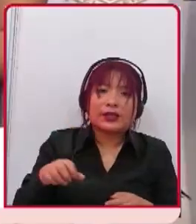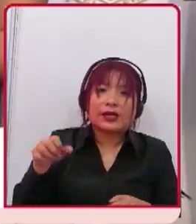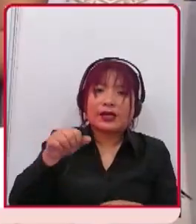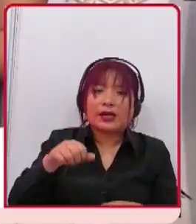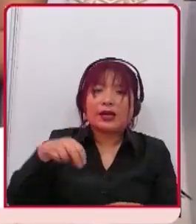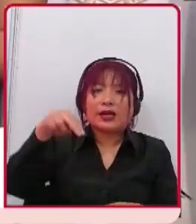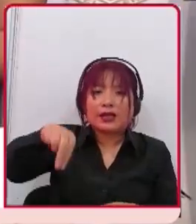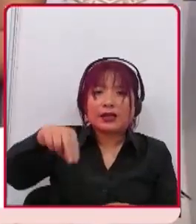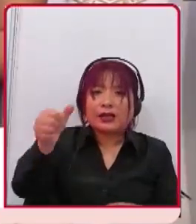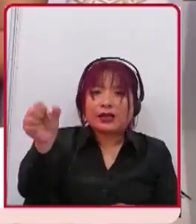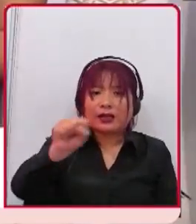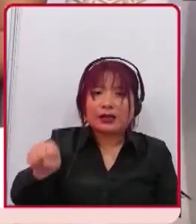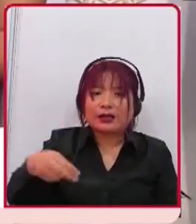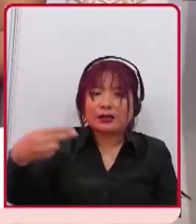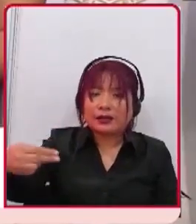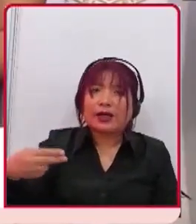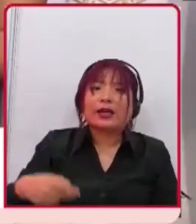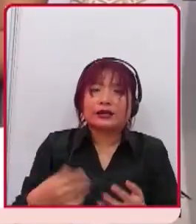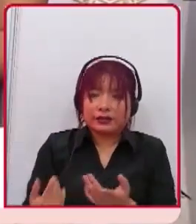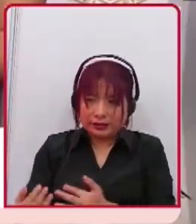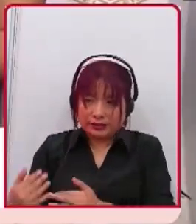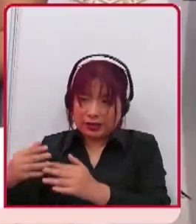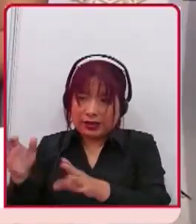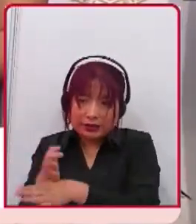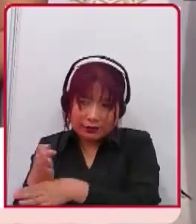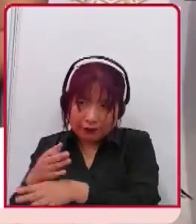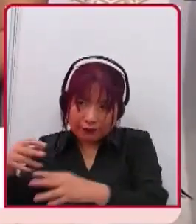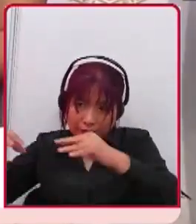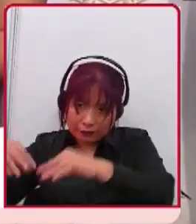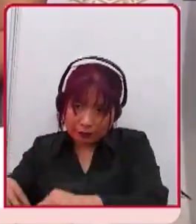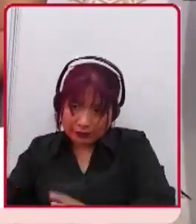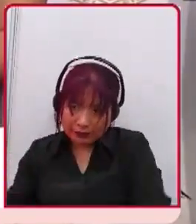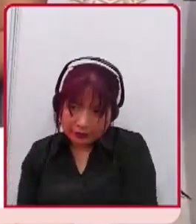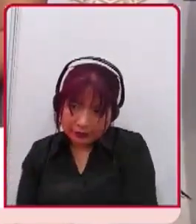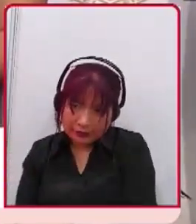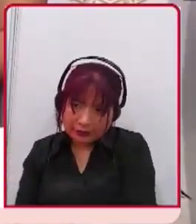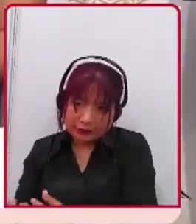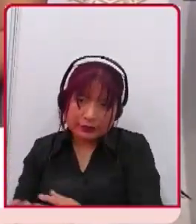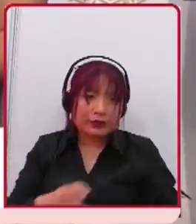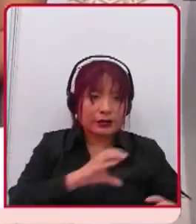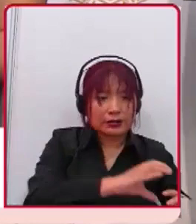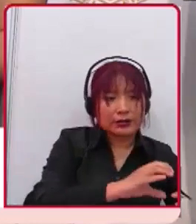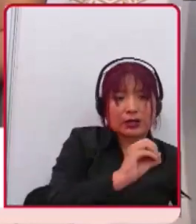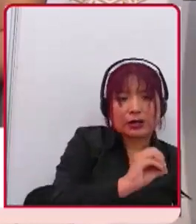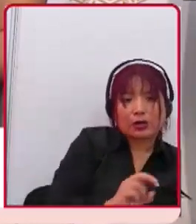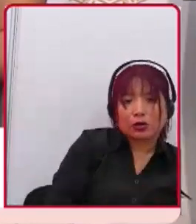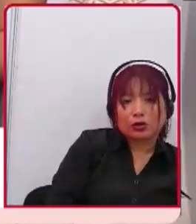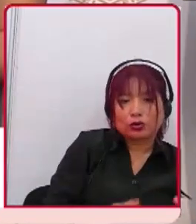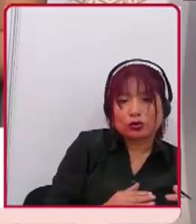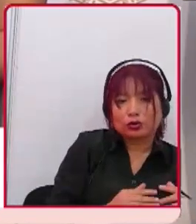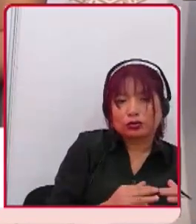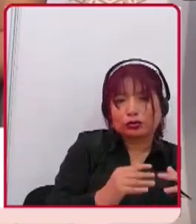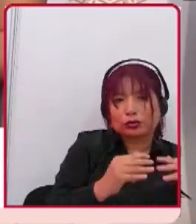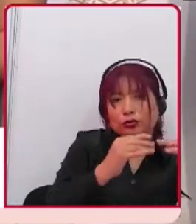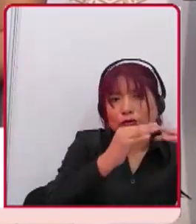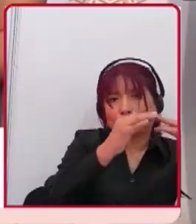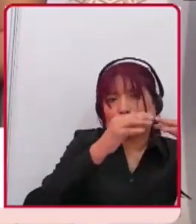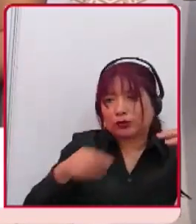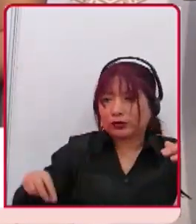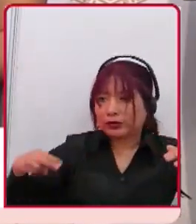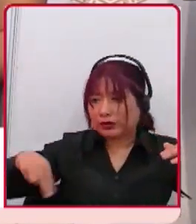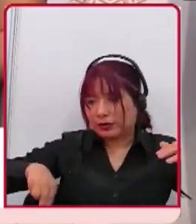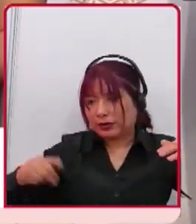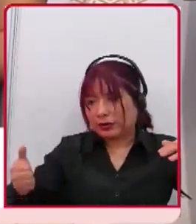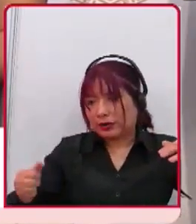muy pequeñas cantidades, en pHs básicos, pero se va a formar. Correcto. Entonces imagínate que está saliendo el CO2, está generando un arrastre, el